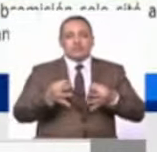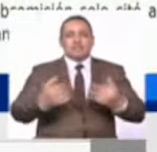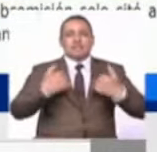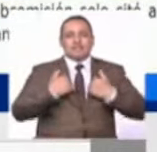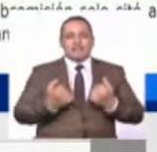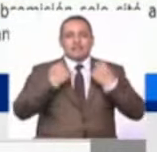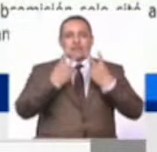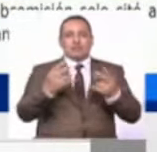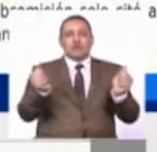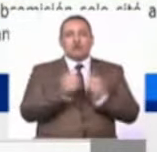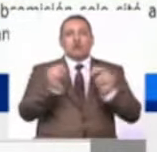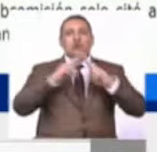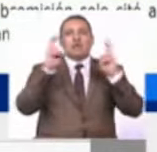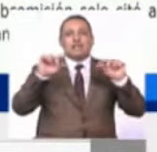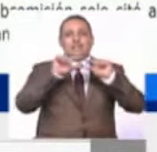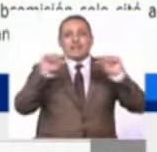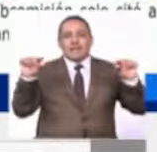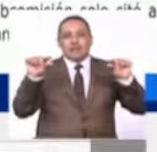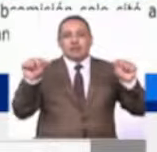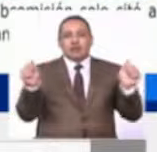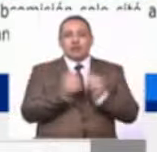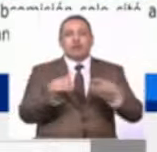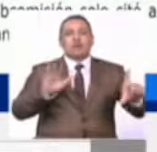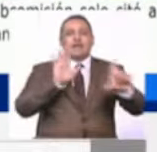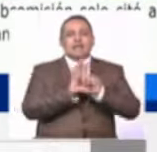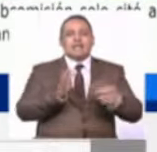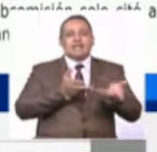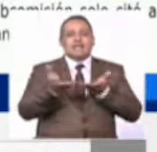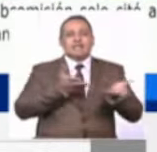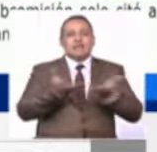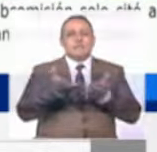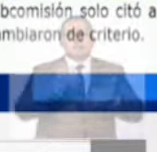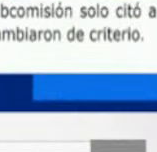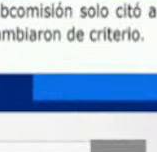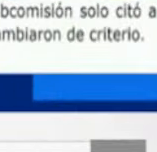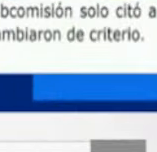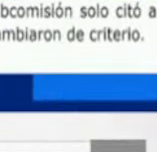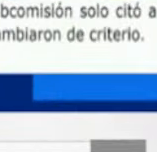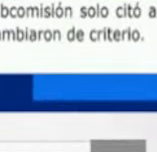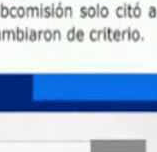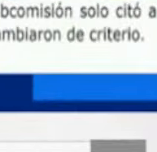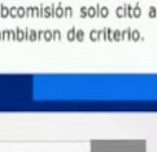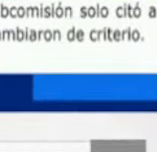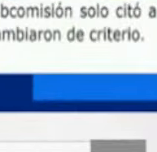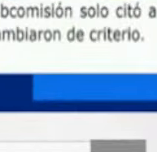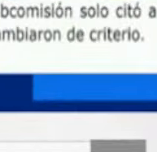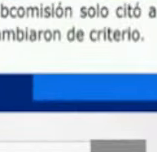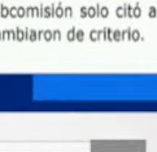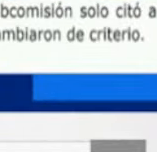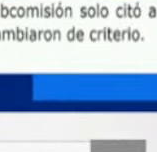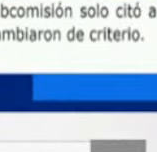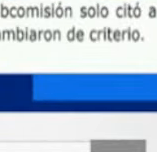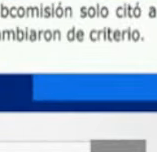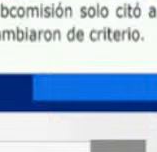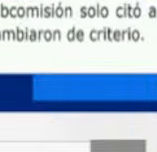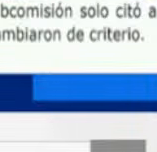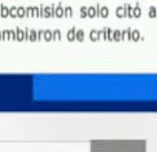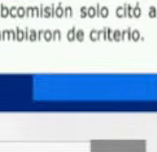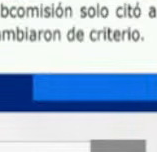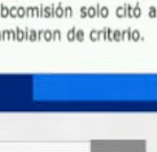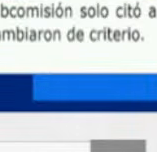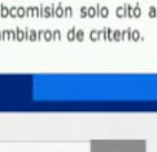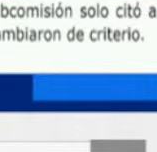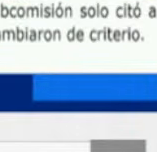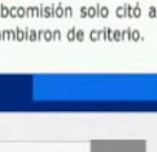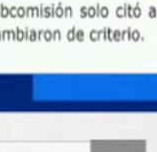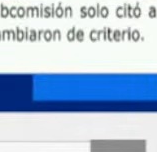encuentra bajo el régimen de la ley del servicio civil la junta Nacional de Justicia se encuentra bajo el